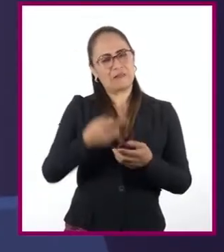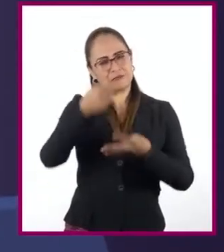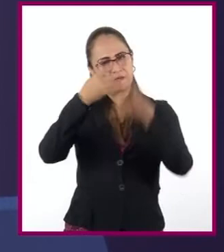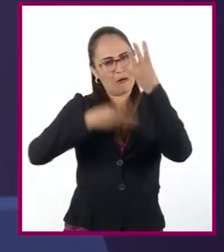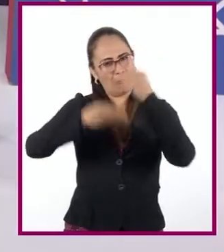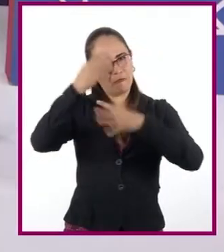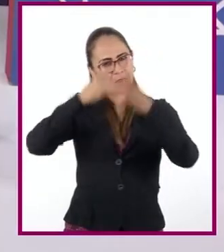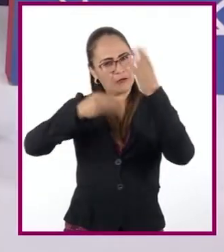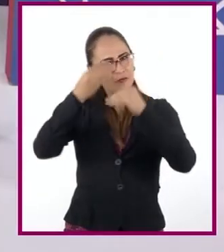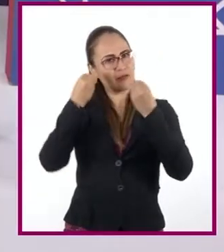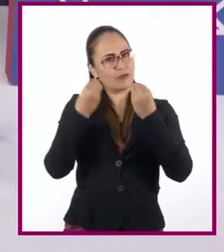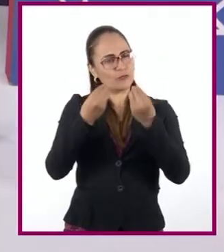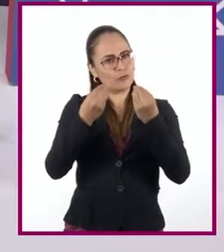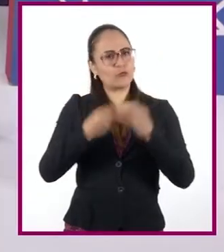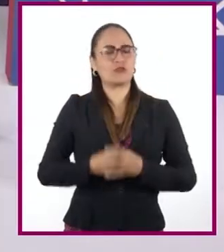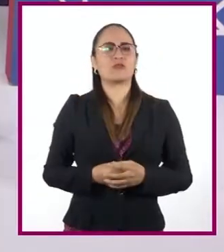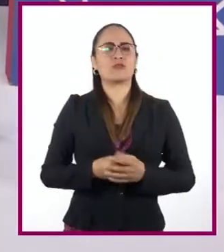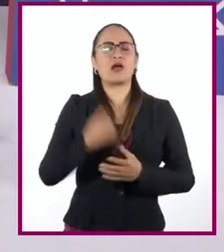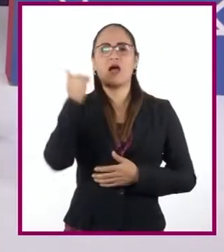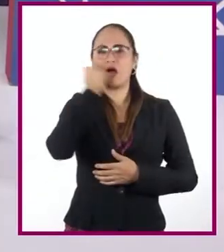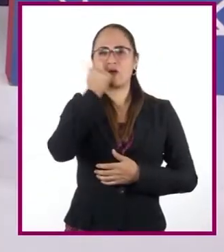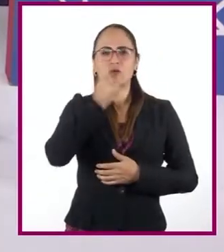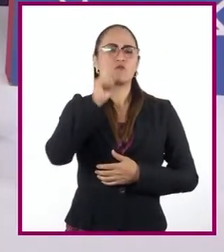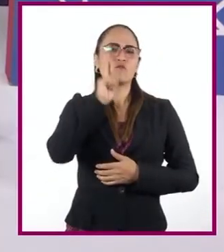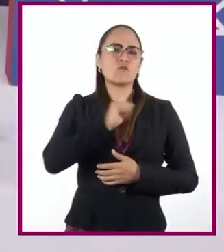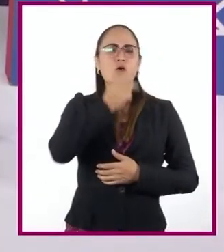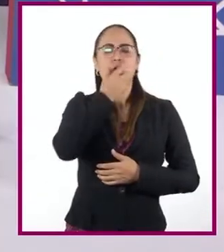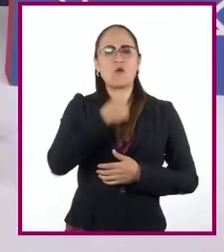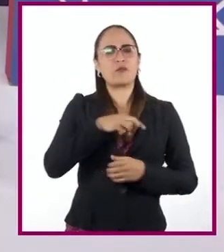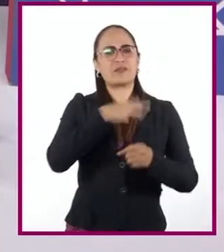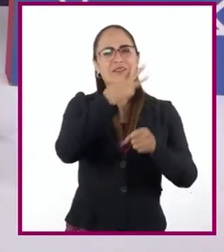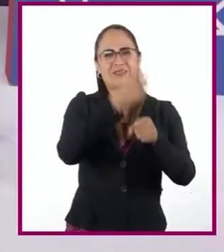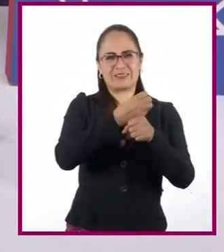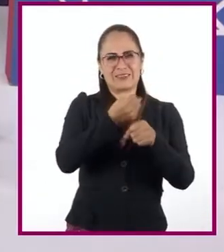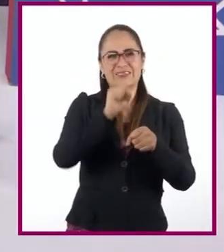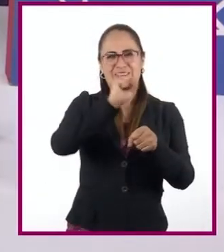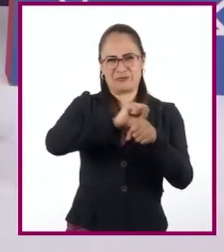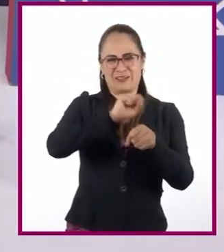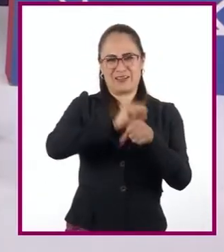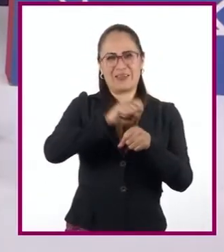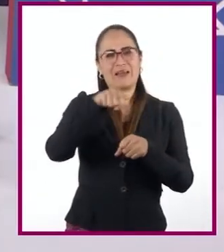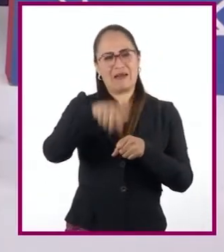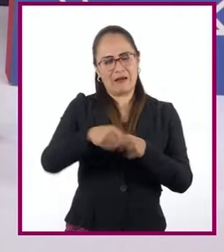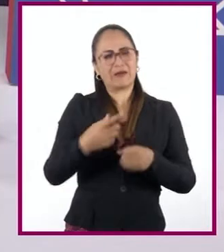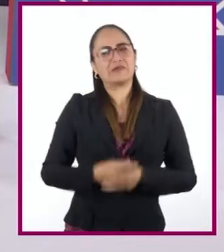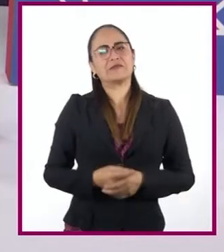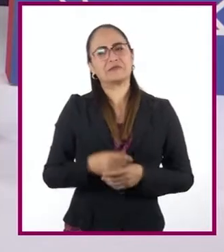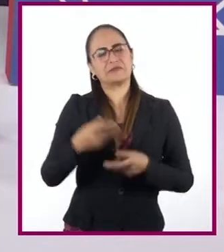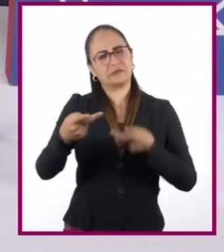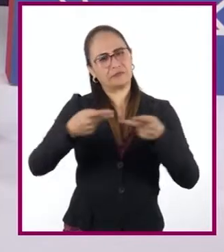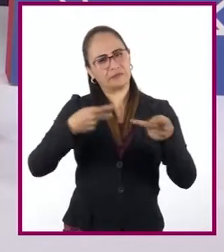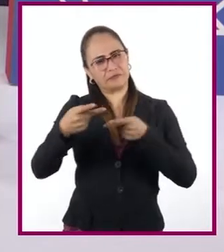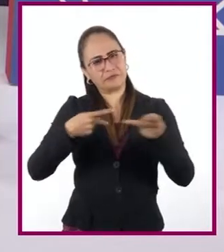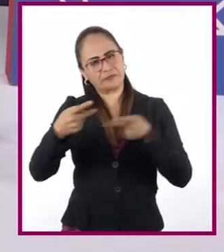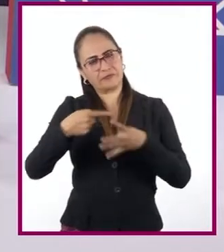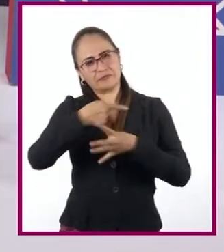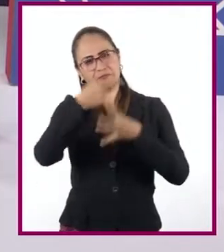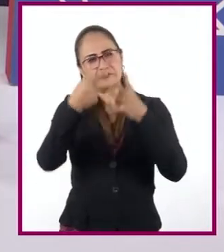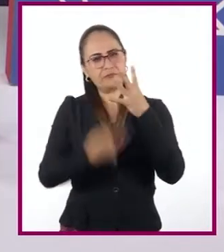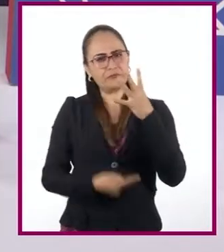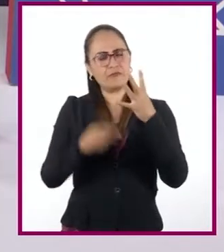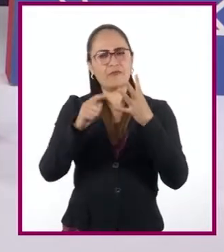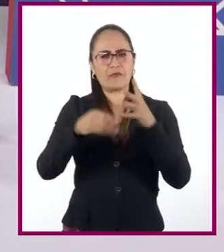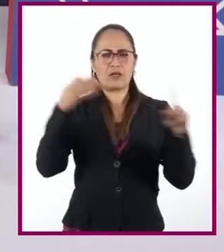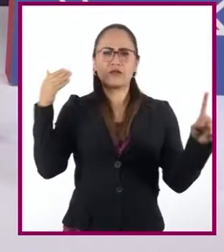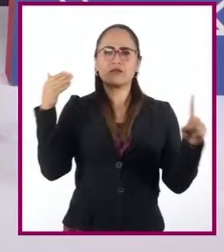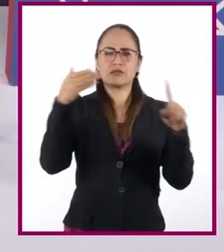enriquecedora. Alumnas y alumnos del tercer grado de lengua materna de secundaria, esta estrategia está diseñada de acuerdo